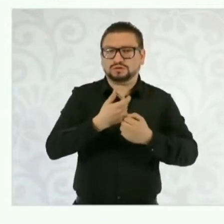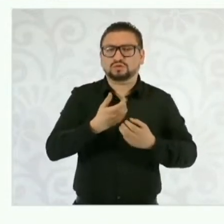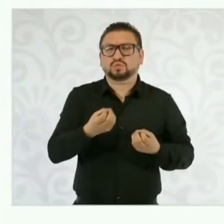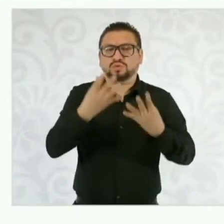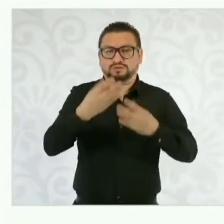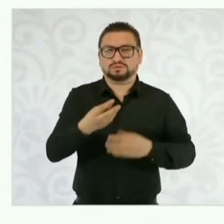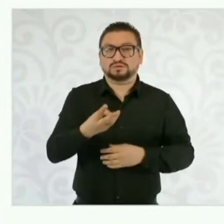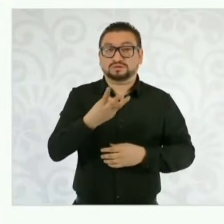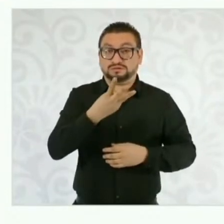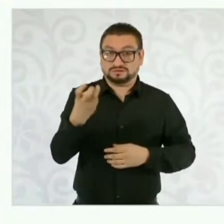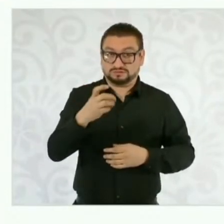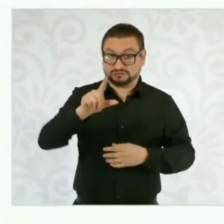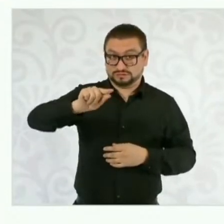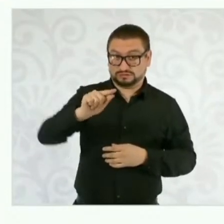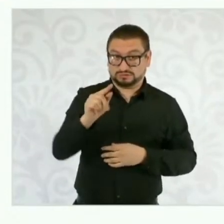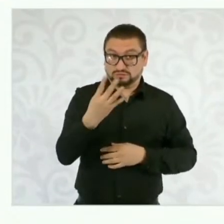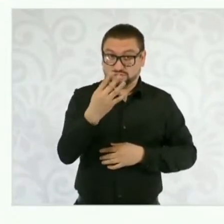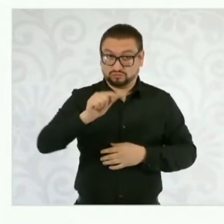pasará de